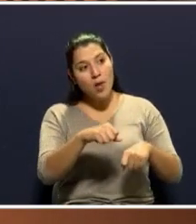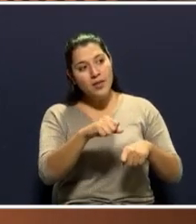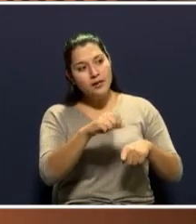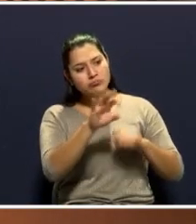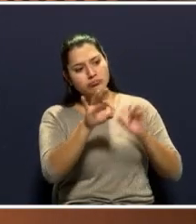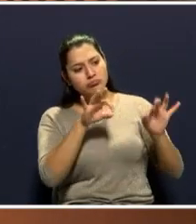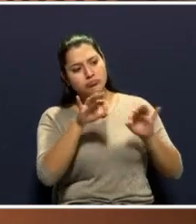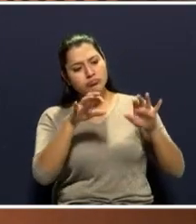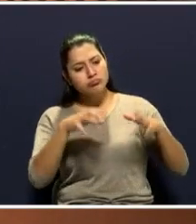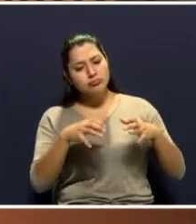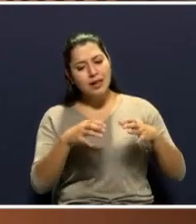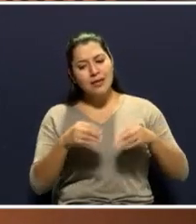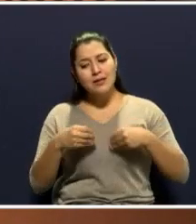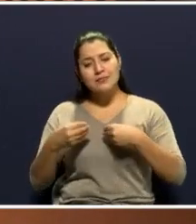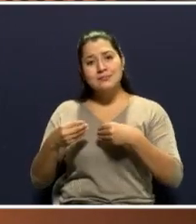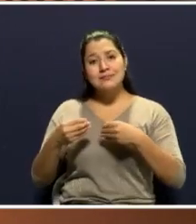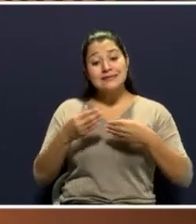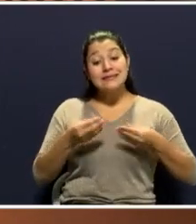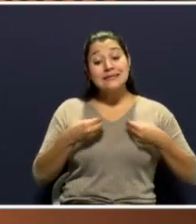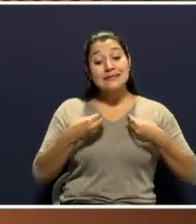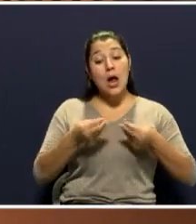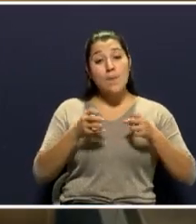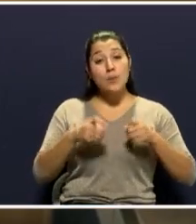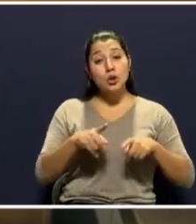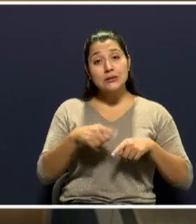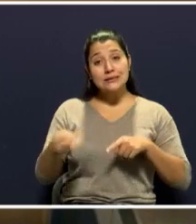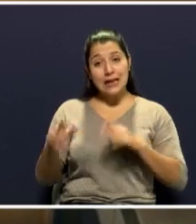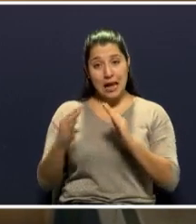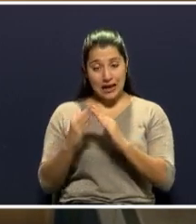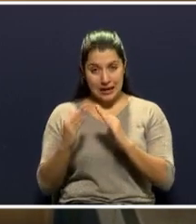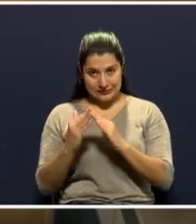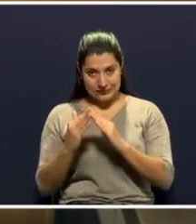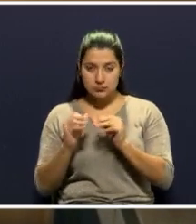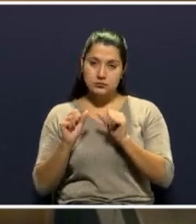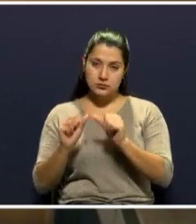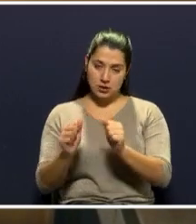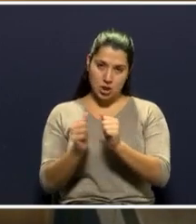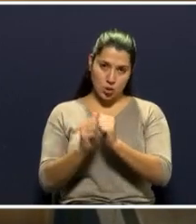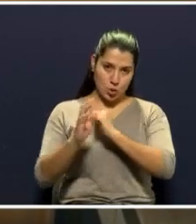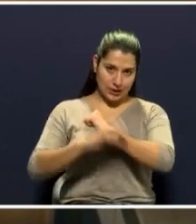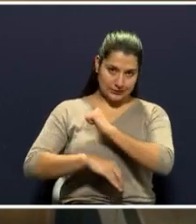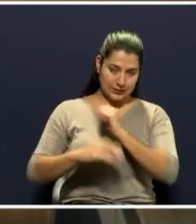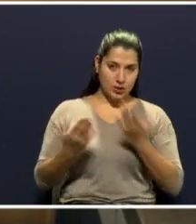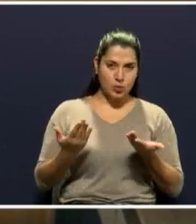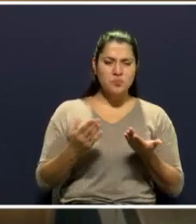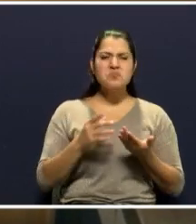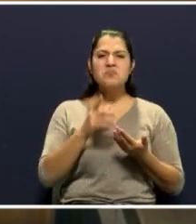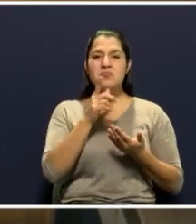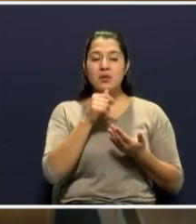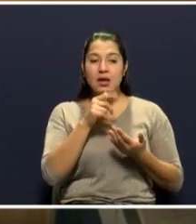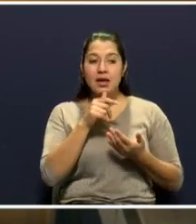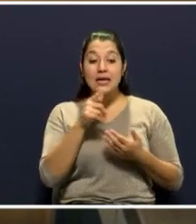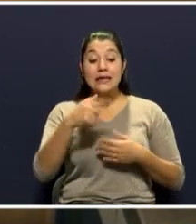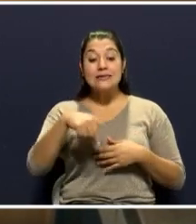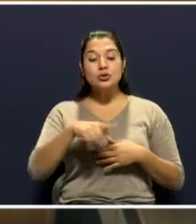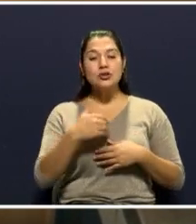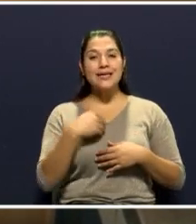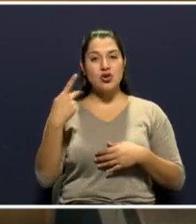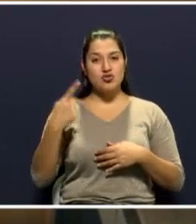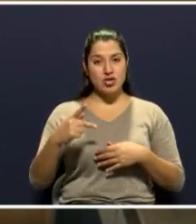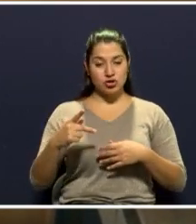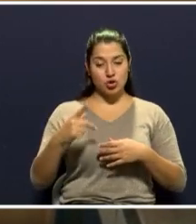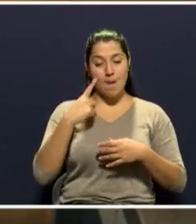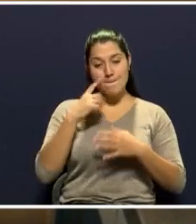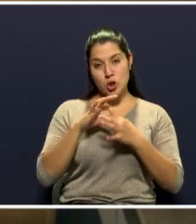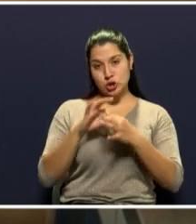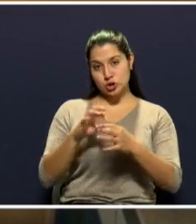jueces de ejecución de la pena. Estos privados de libertad serán todos aquellos que tengan factores de riesgo ante el COVID-19 y que además